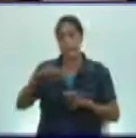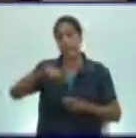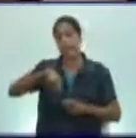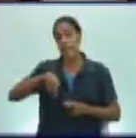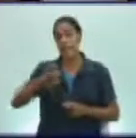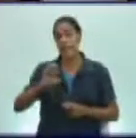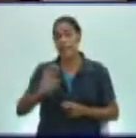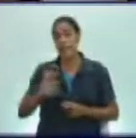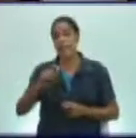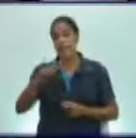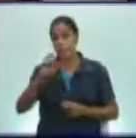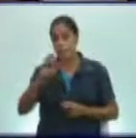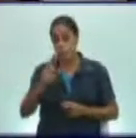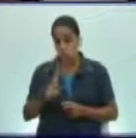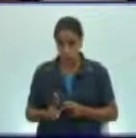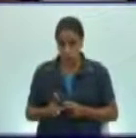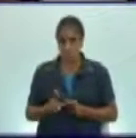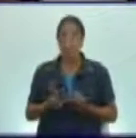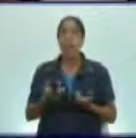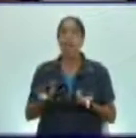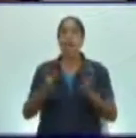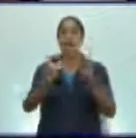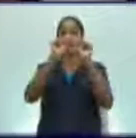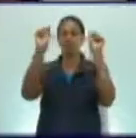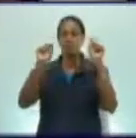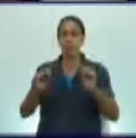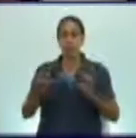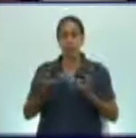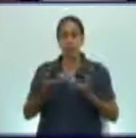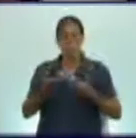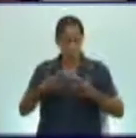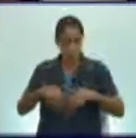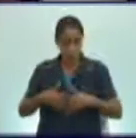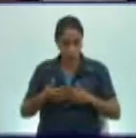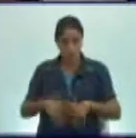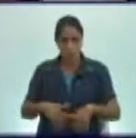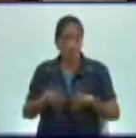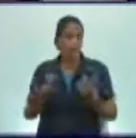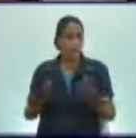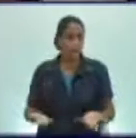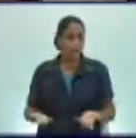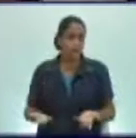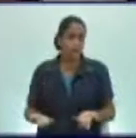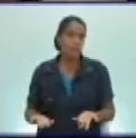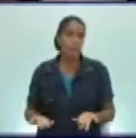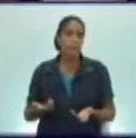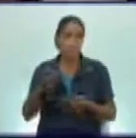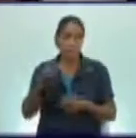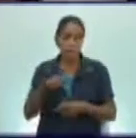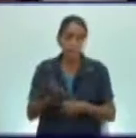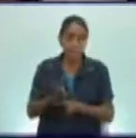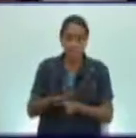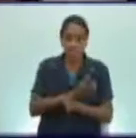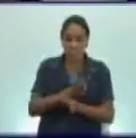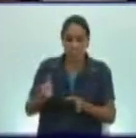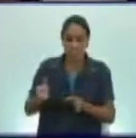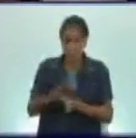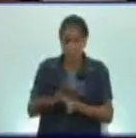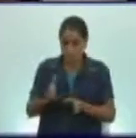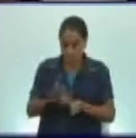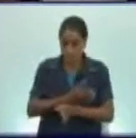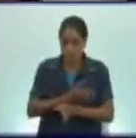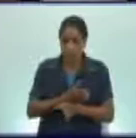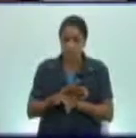con el sistema reproductor. Bien, eso es gracias a la segmentación. Es una característica muy